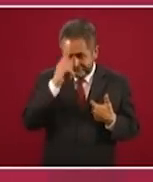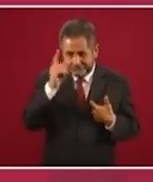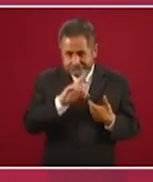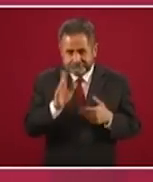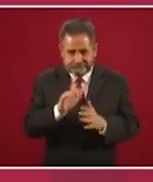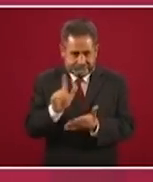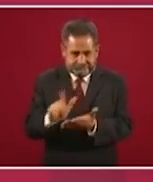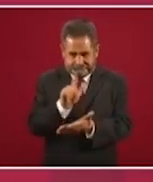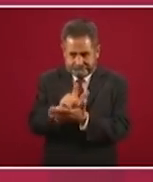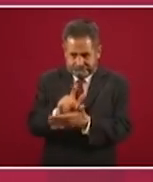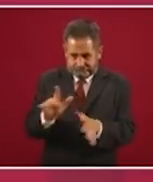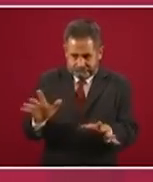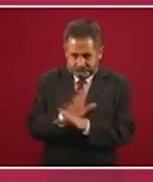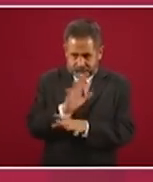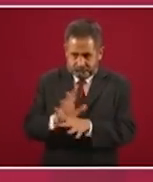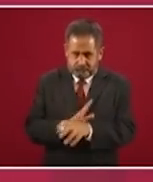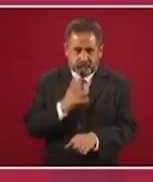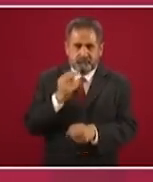la ley